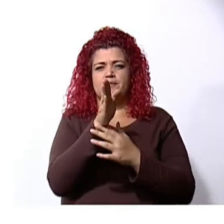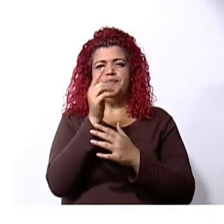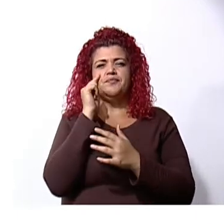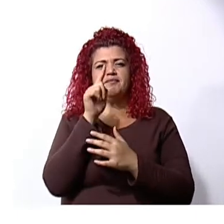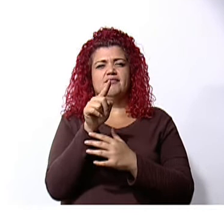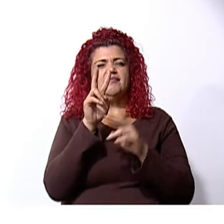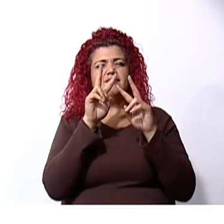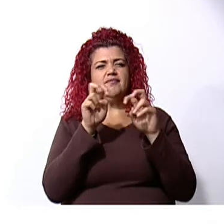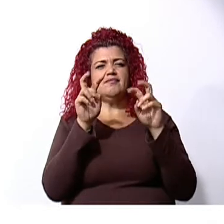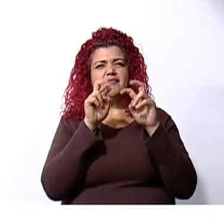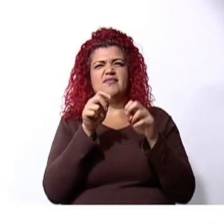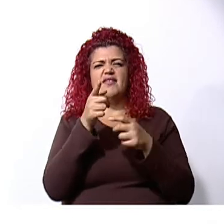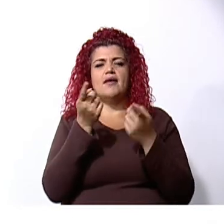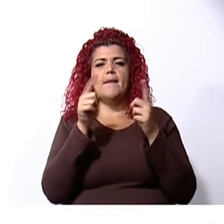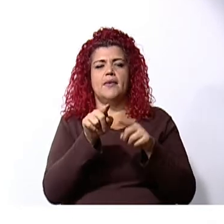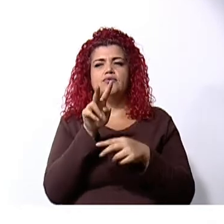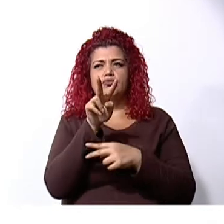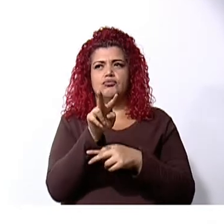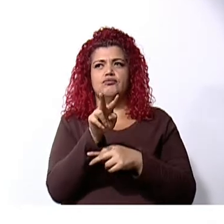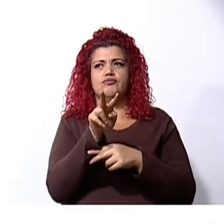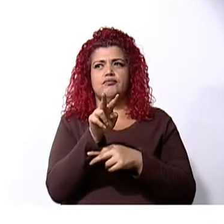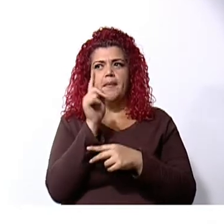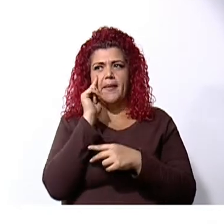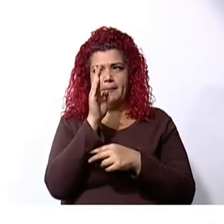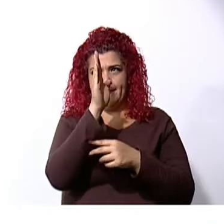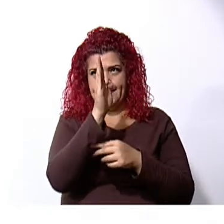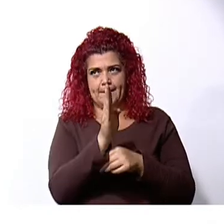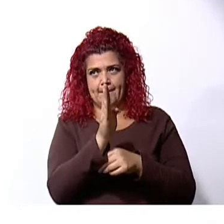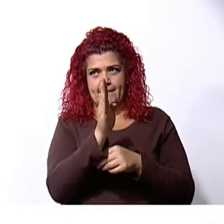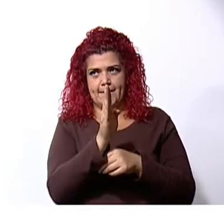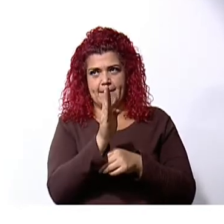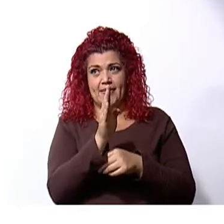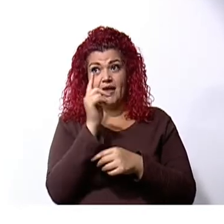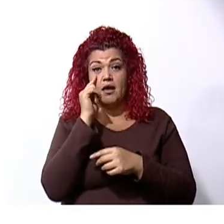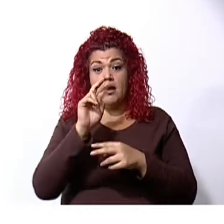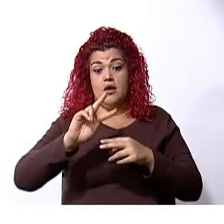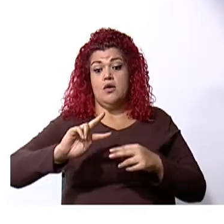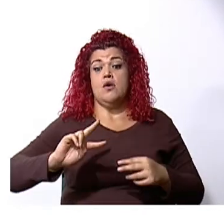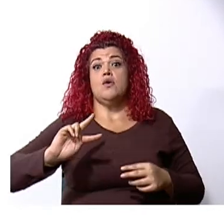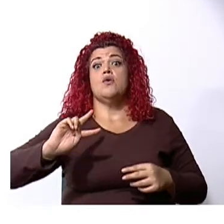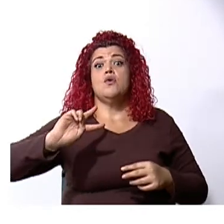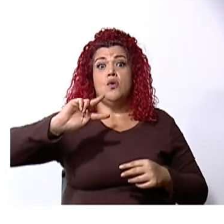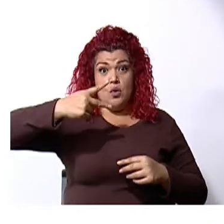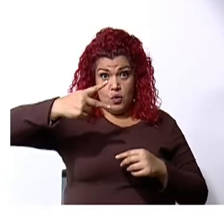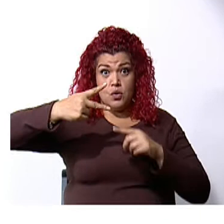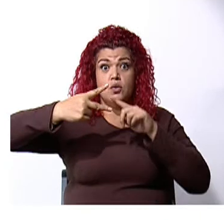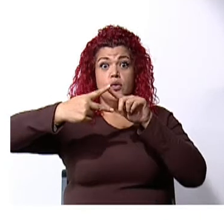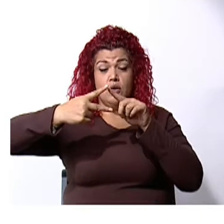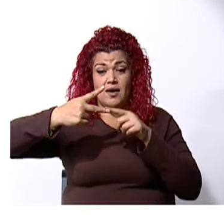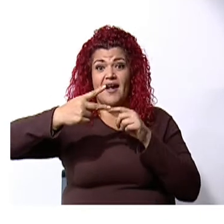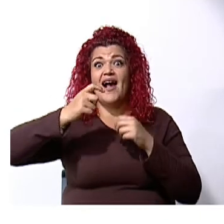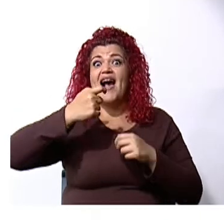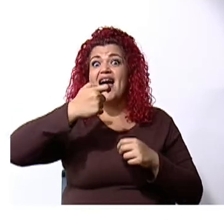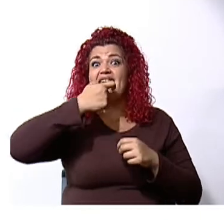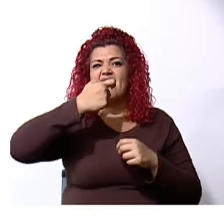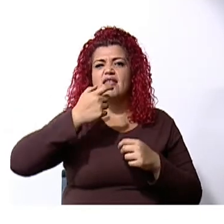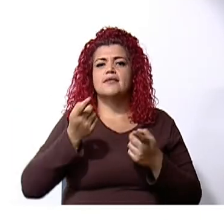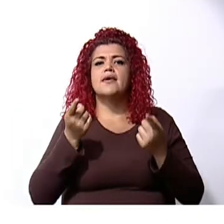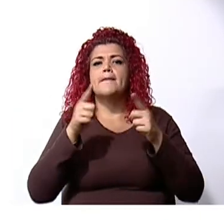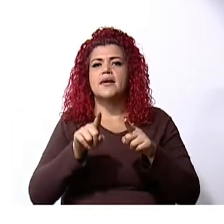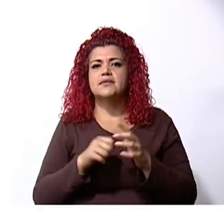que pasó en esa tabla que ustedes observan ahí. Cuando duplicamos la cantidad de galletas, ¿qué